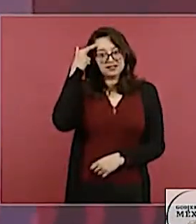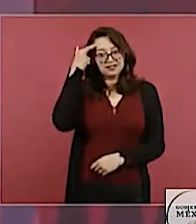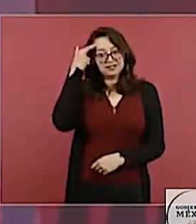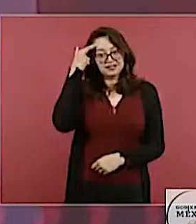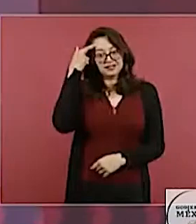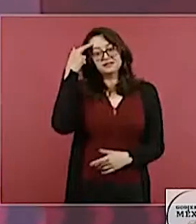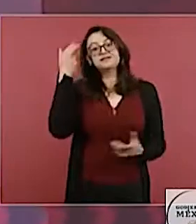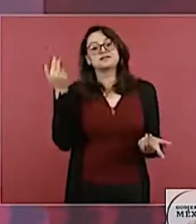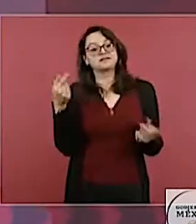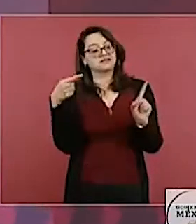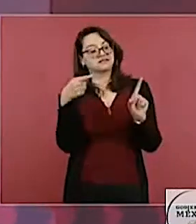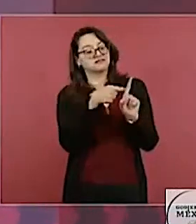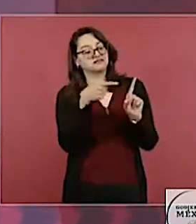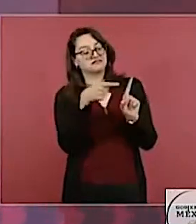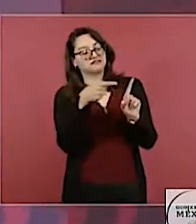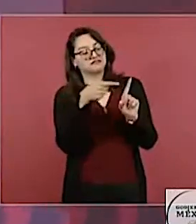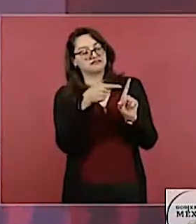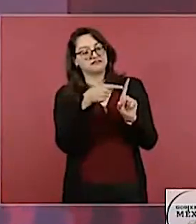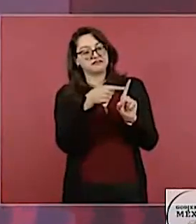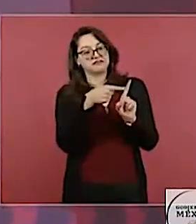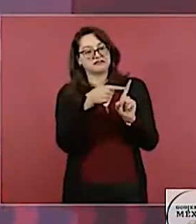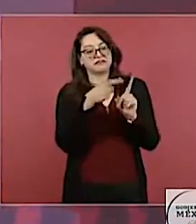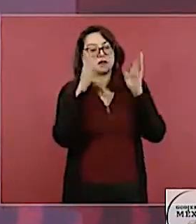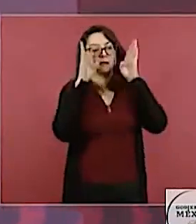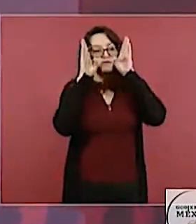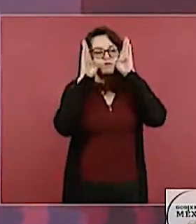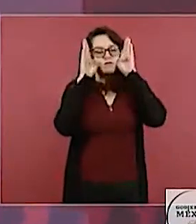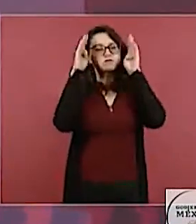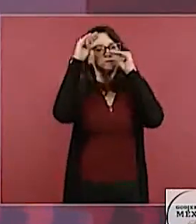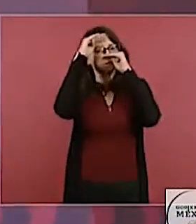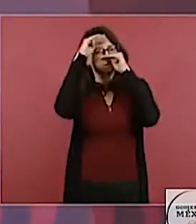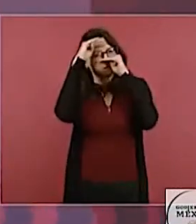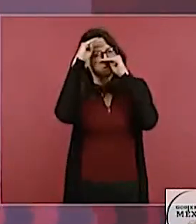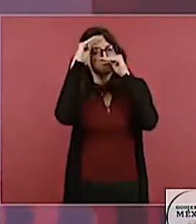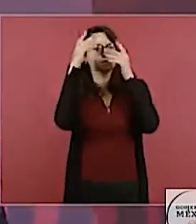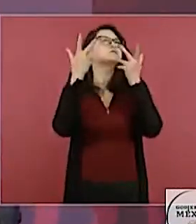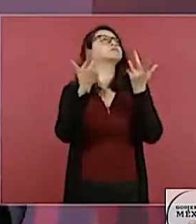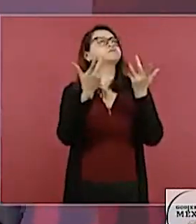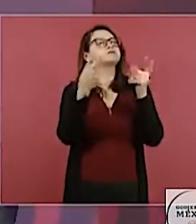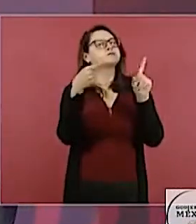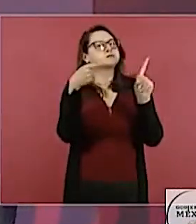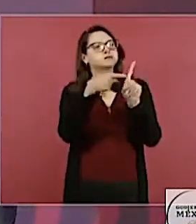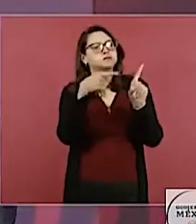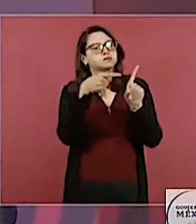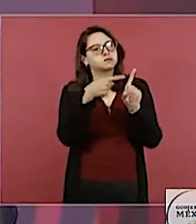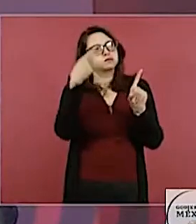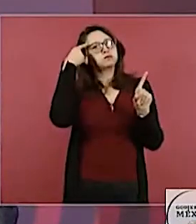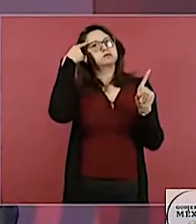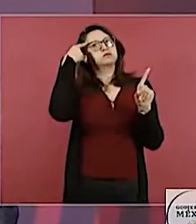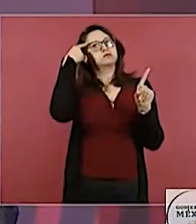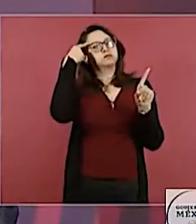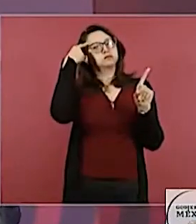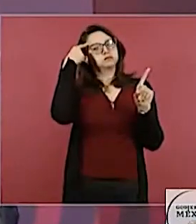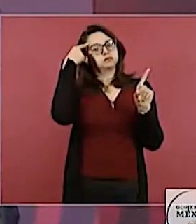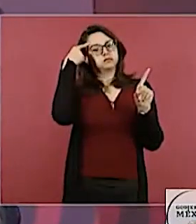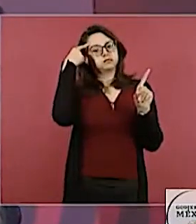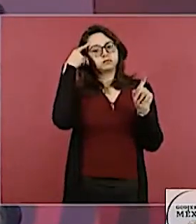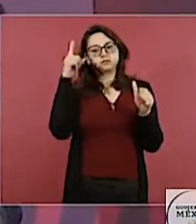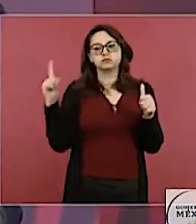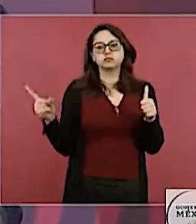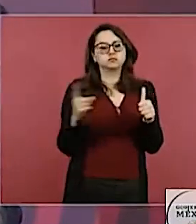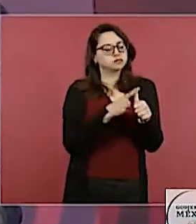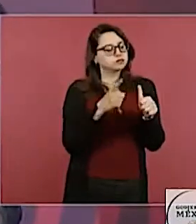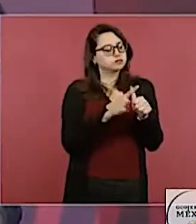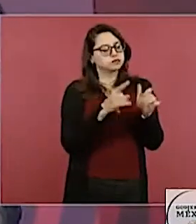mentalidad su pensamiento conservador Y retrógrada si